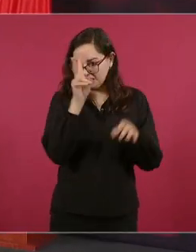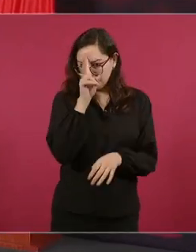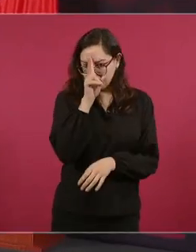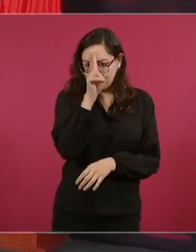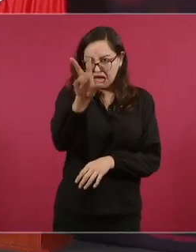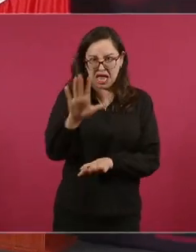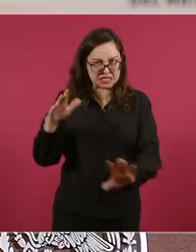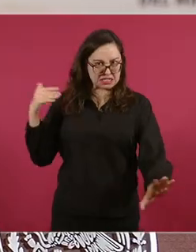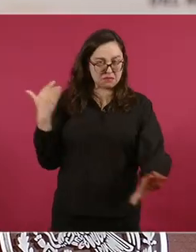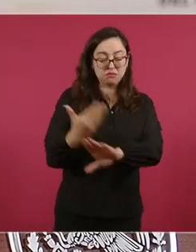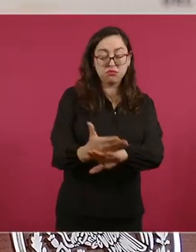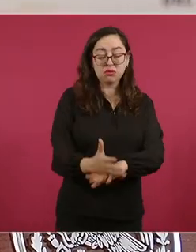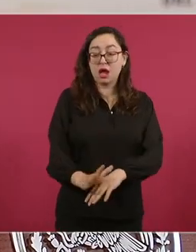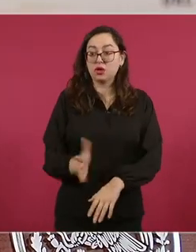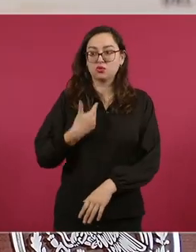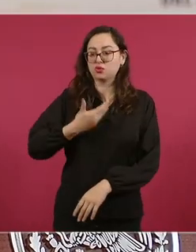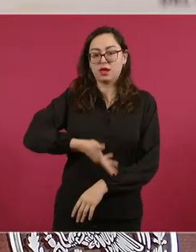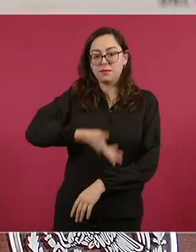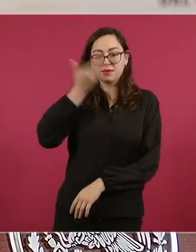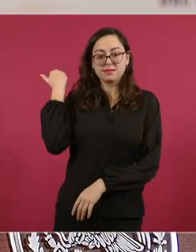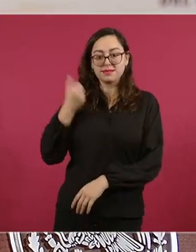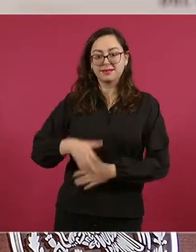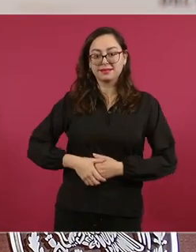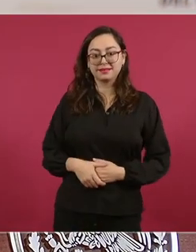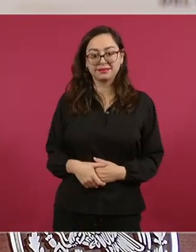tan molestos.